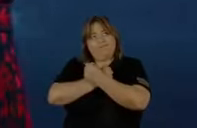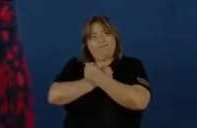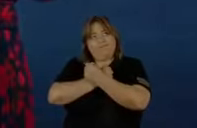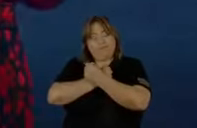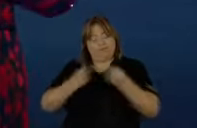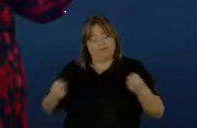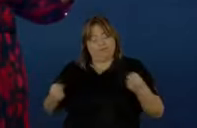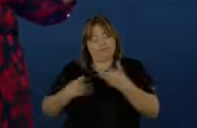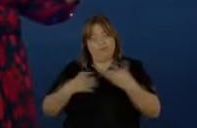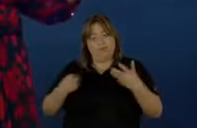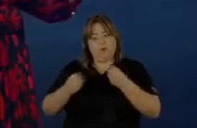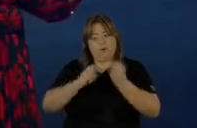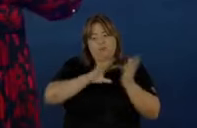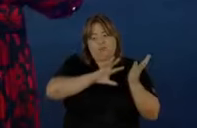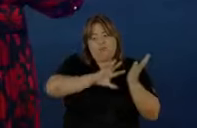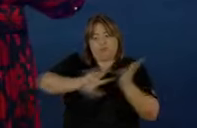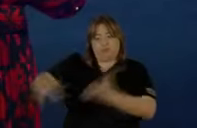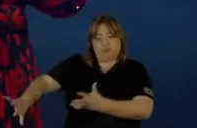las computadoras